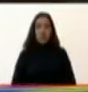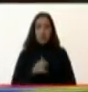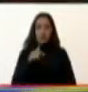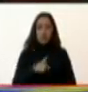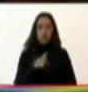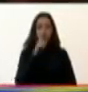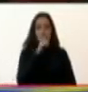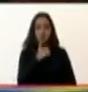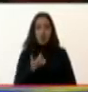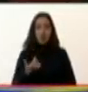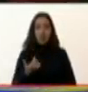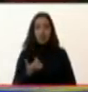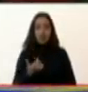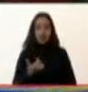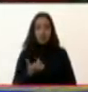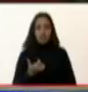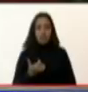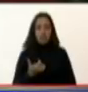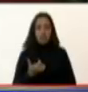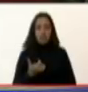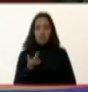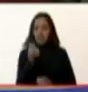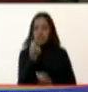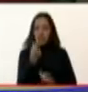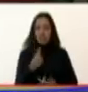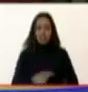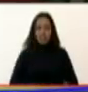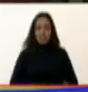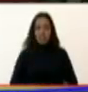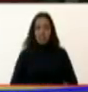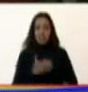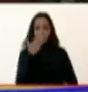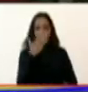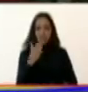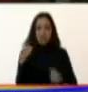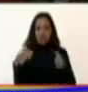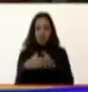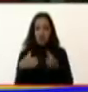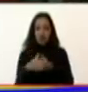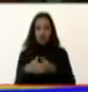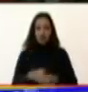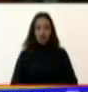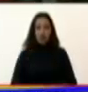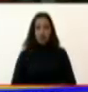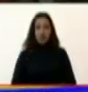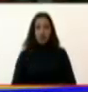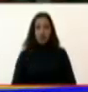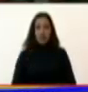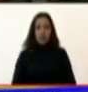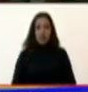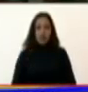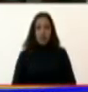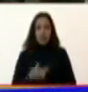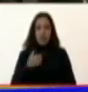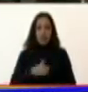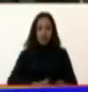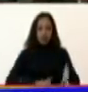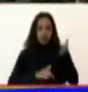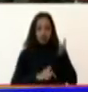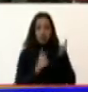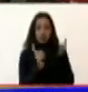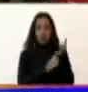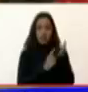estamos desarmados frente a los grandes conglomerados. Esto yo le digo es la